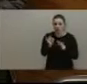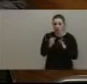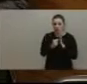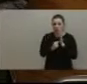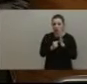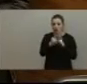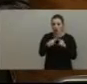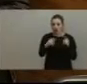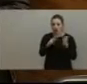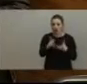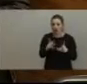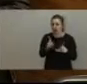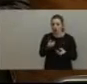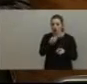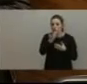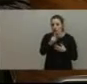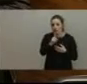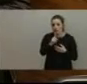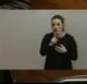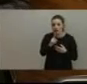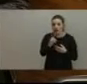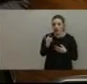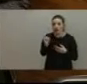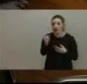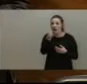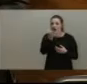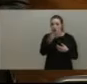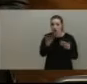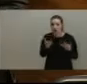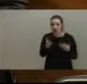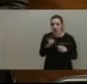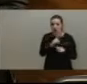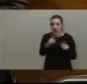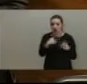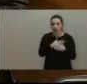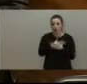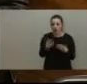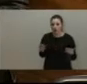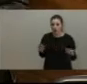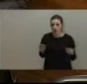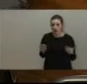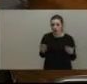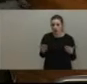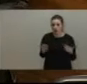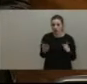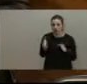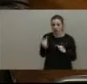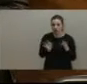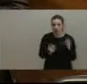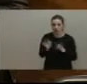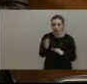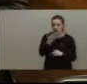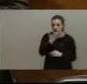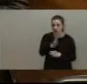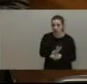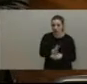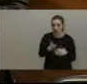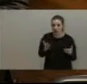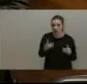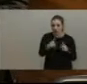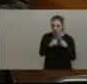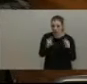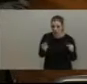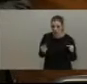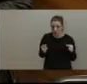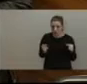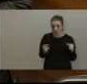no informa del margen de error ni de los márgenes de confianza del indicador. Por ejemplo, Asturias